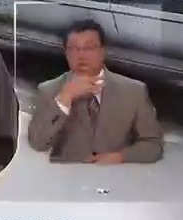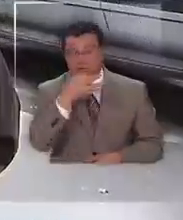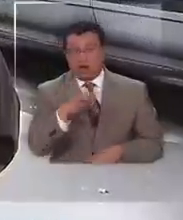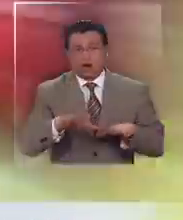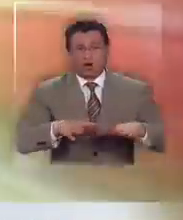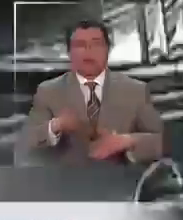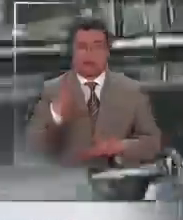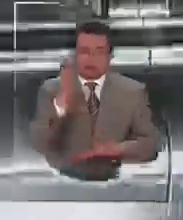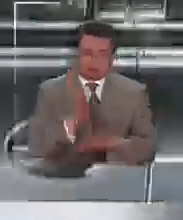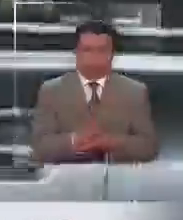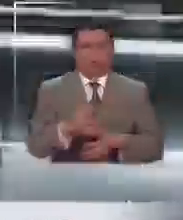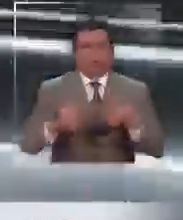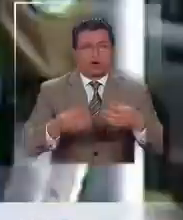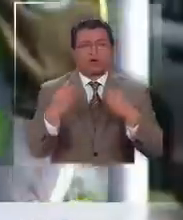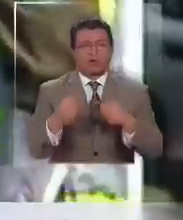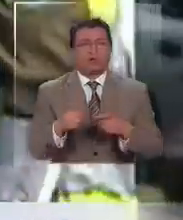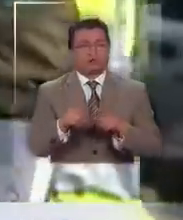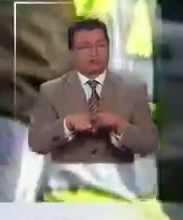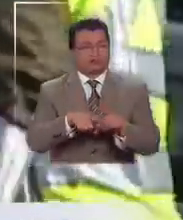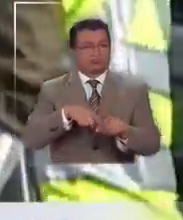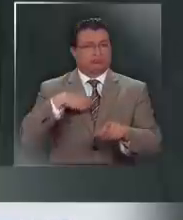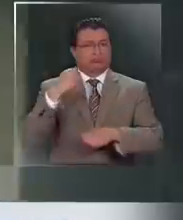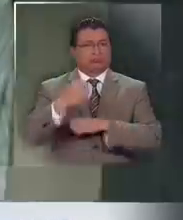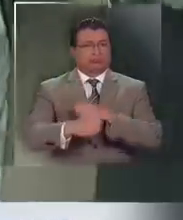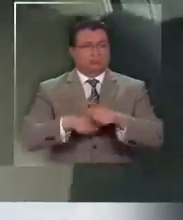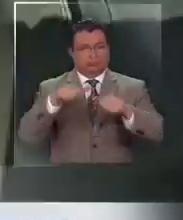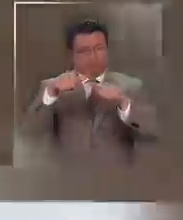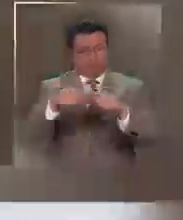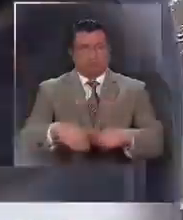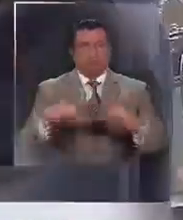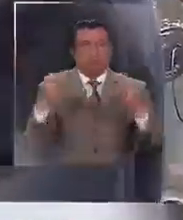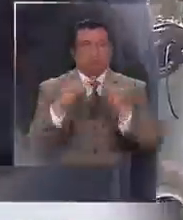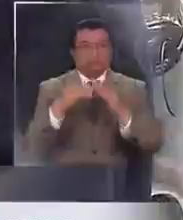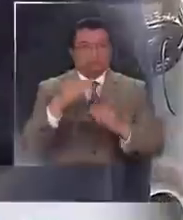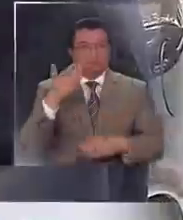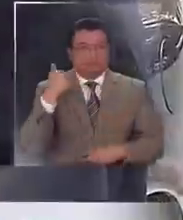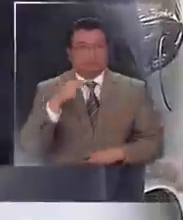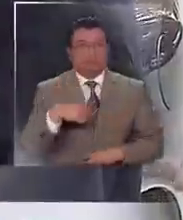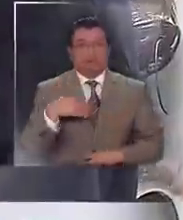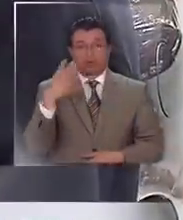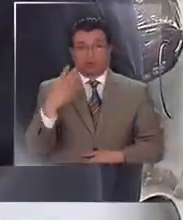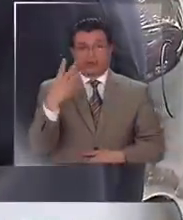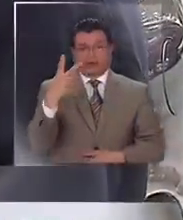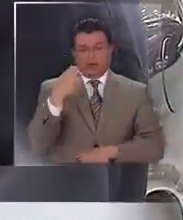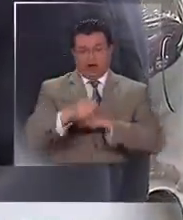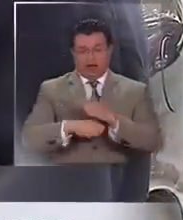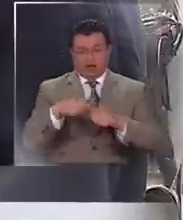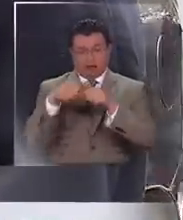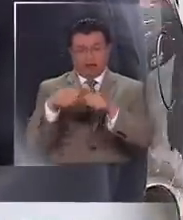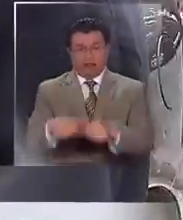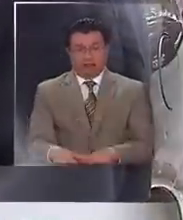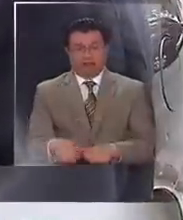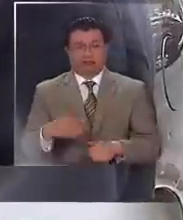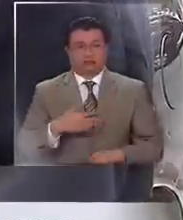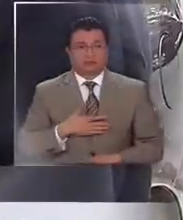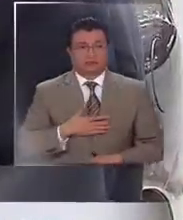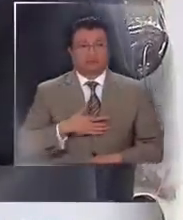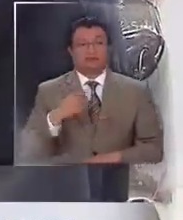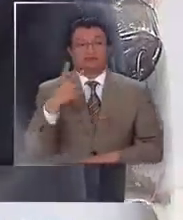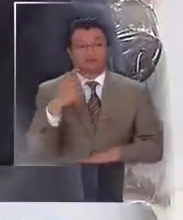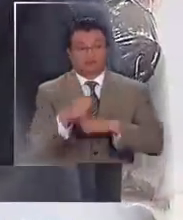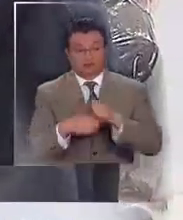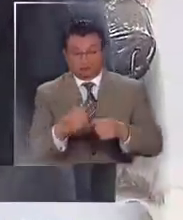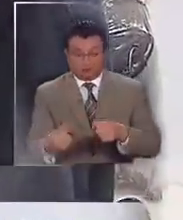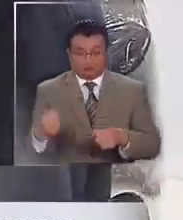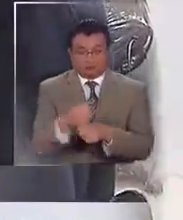derecha, muy buen juez. De larga data, muy larga data en Casablanca. Yo estoy hace 42 años acá, dos años subrogante,